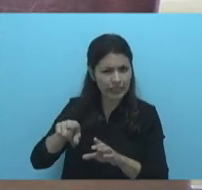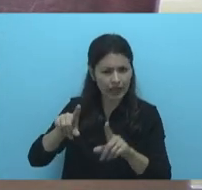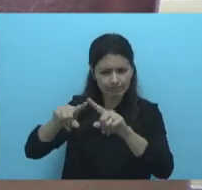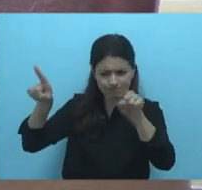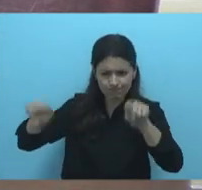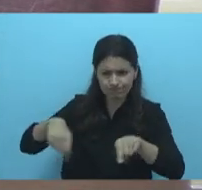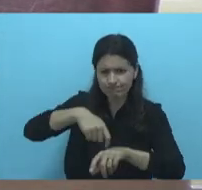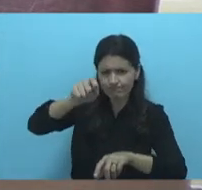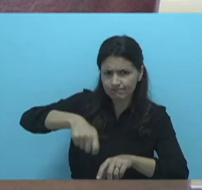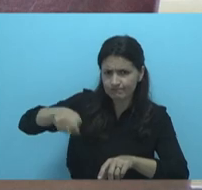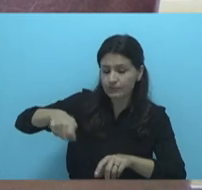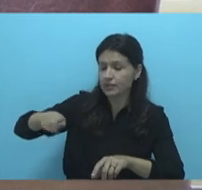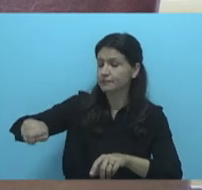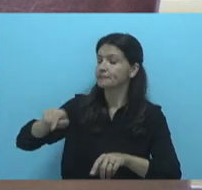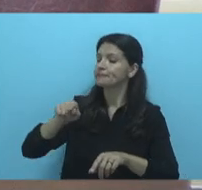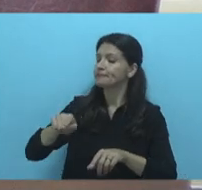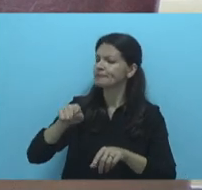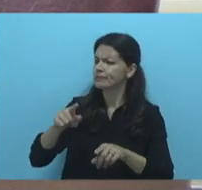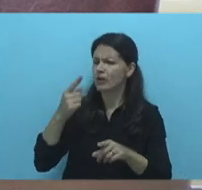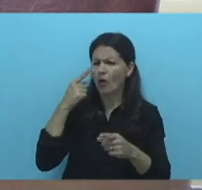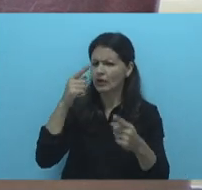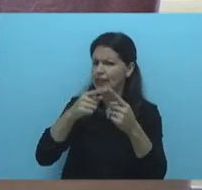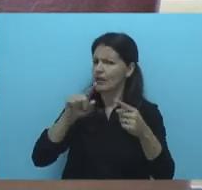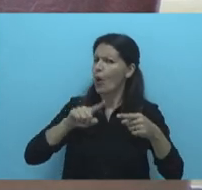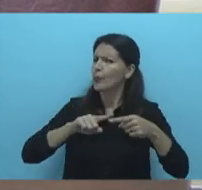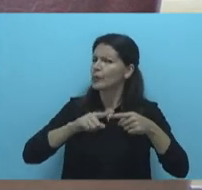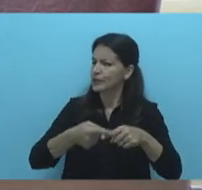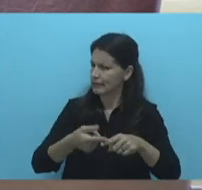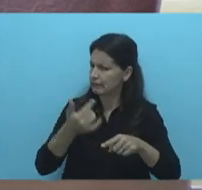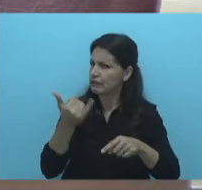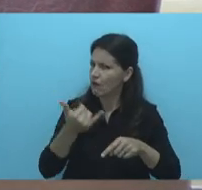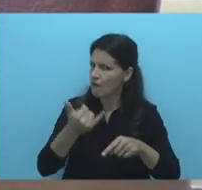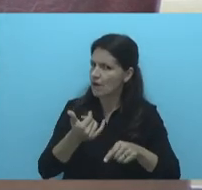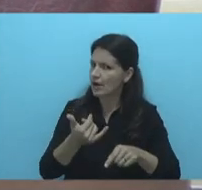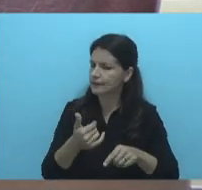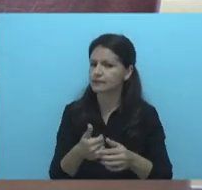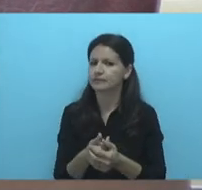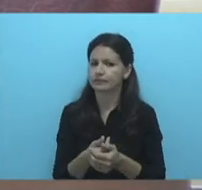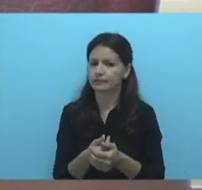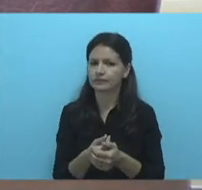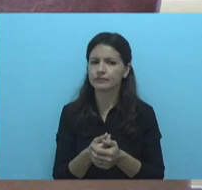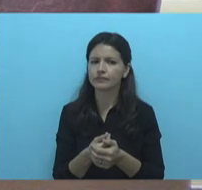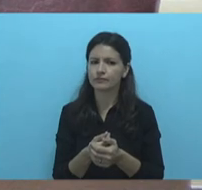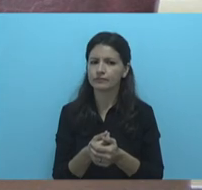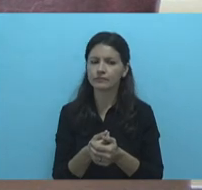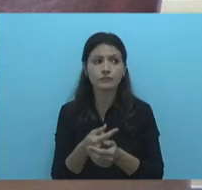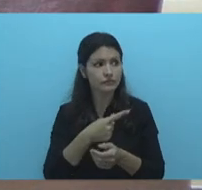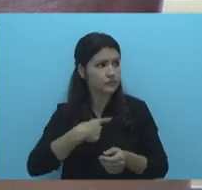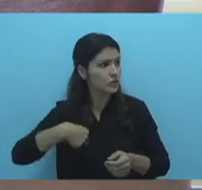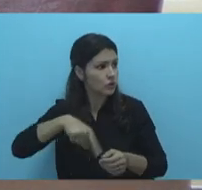cosas, una fenomenal connotación política y está mucho más allá de apuntarle al periodismo. Por eso